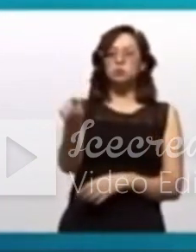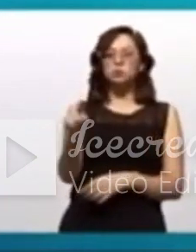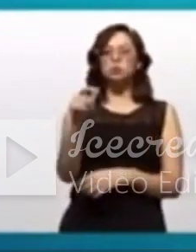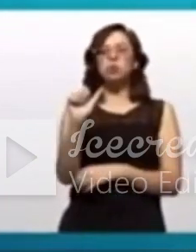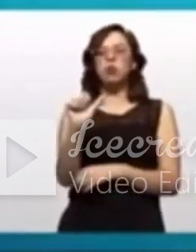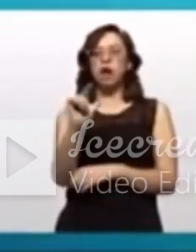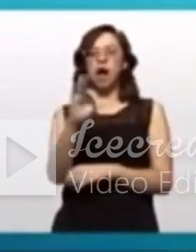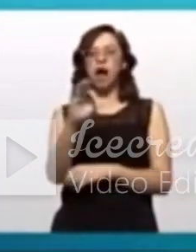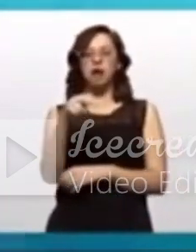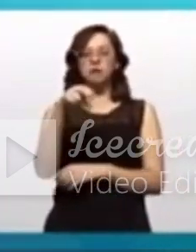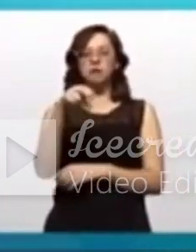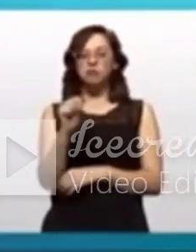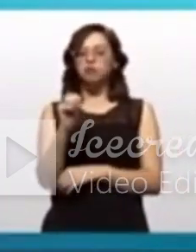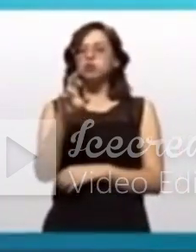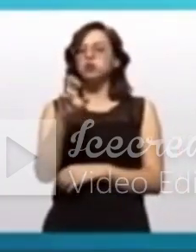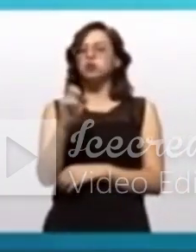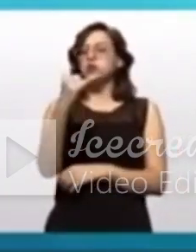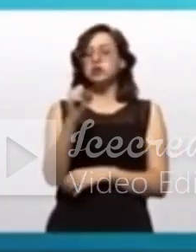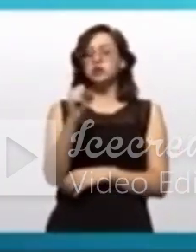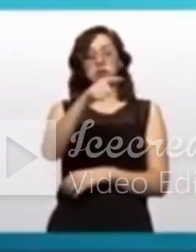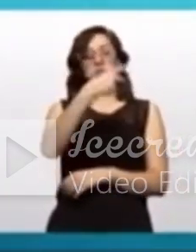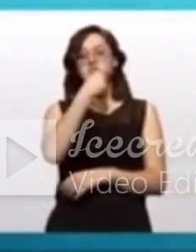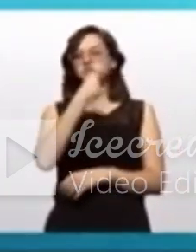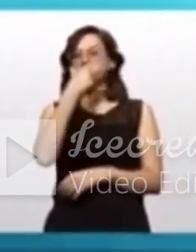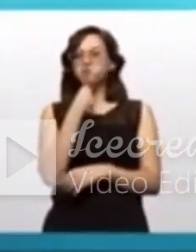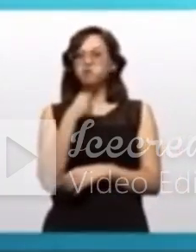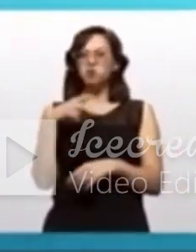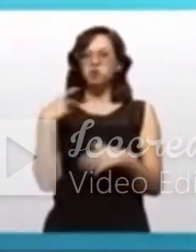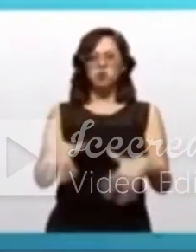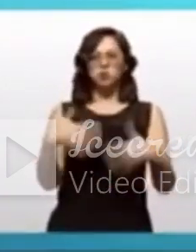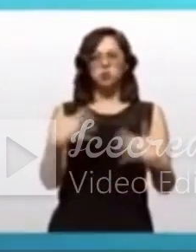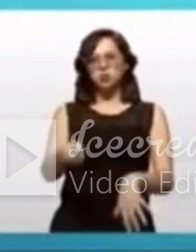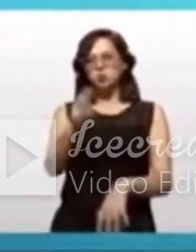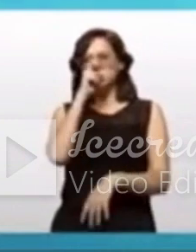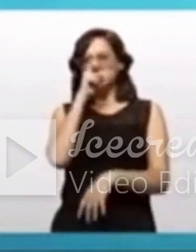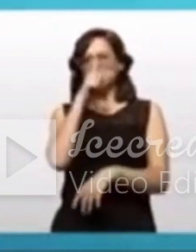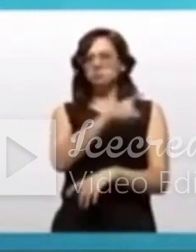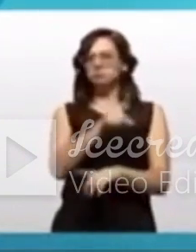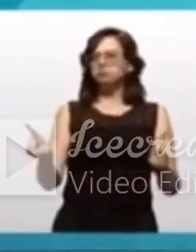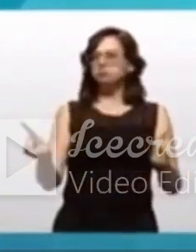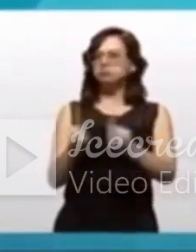Alfonso Reyes, el crítico de críticos, como si hubieras encontrado tu guía.